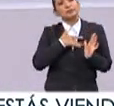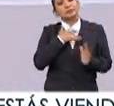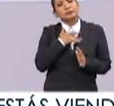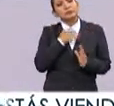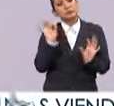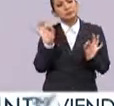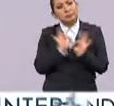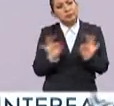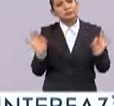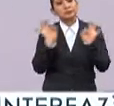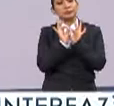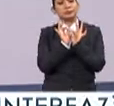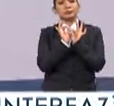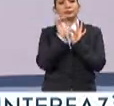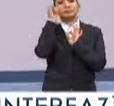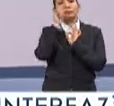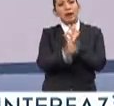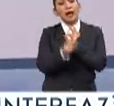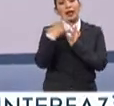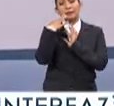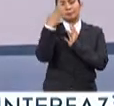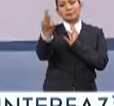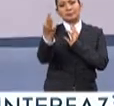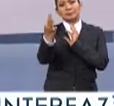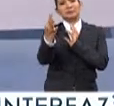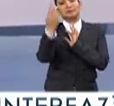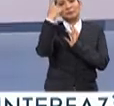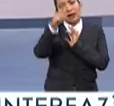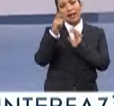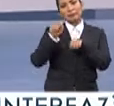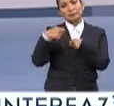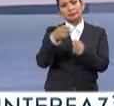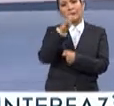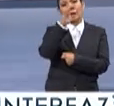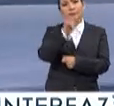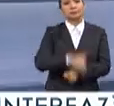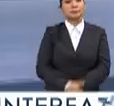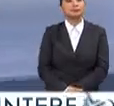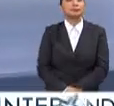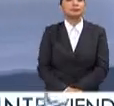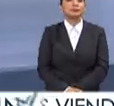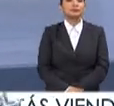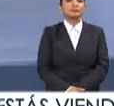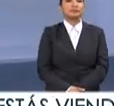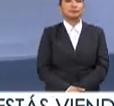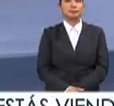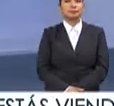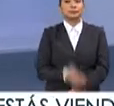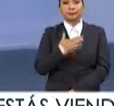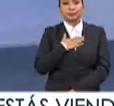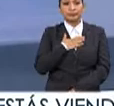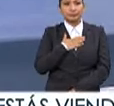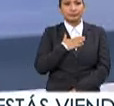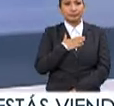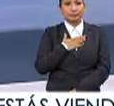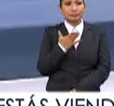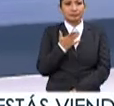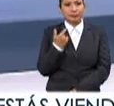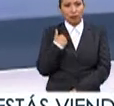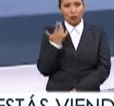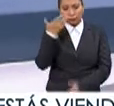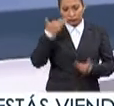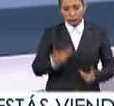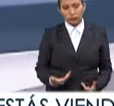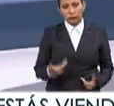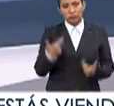clave para que te hayan seleccionado a ti para esta beca bueno me